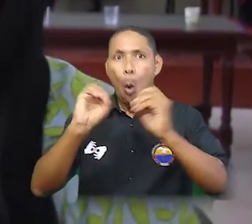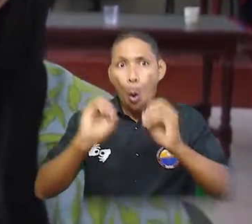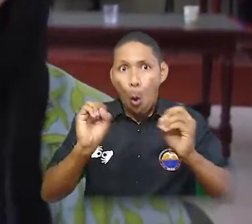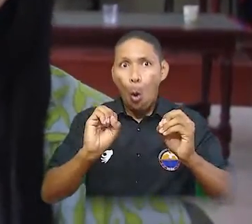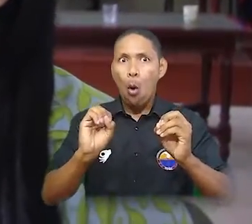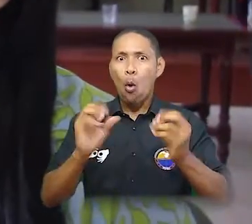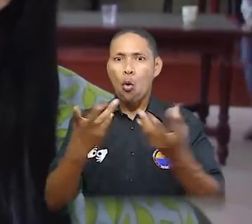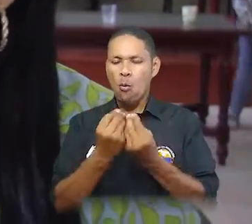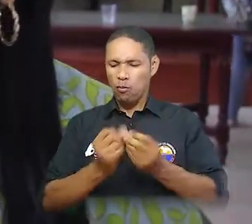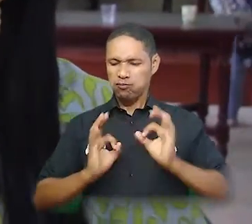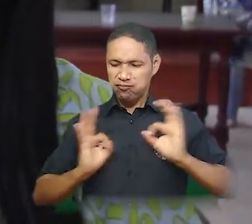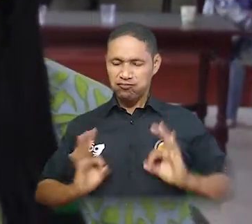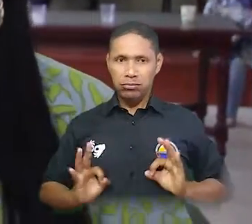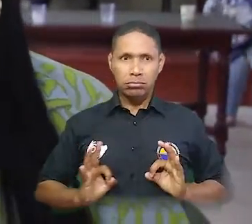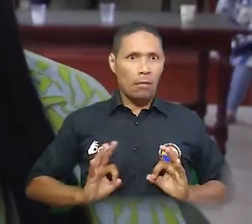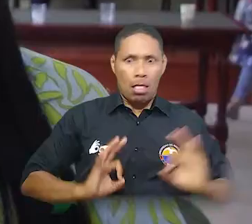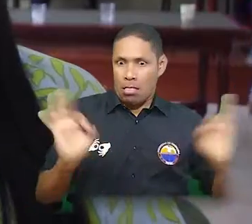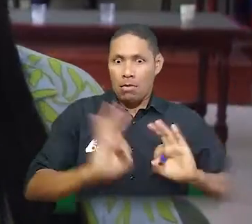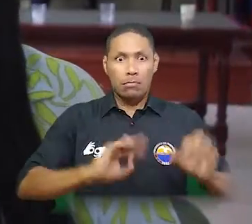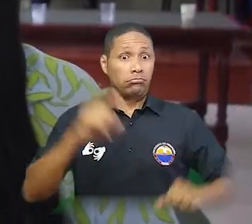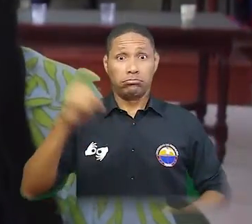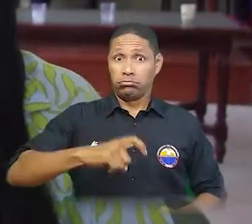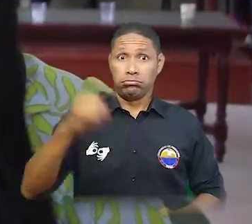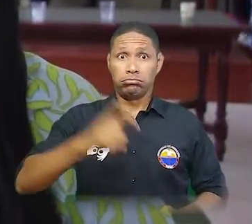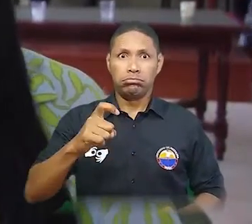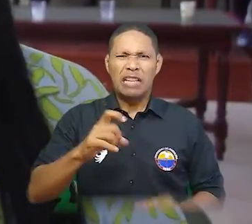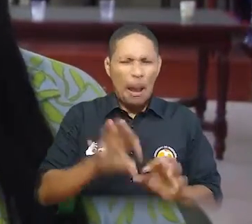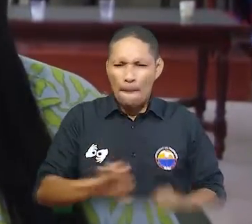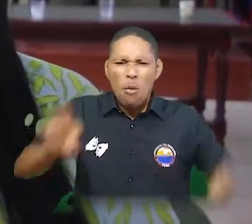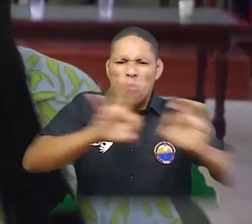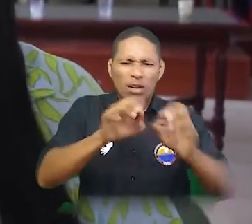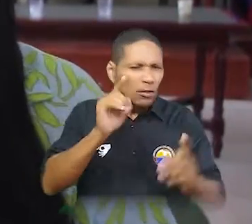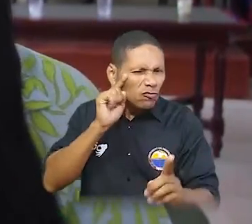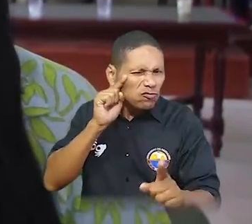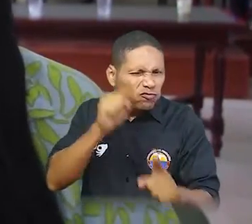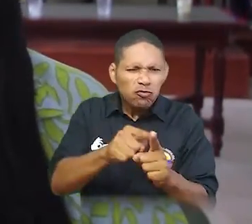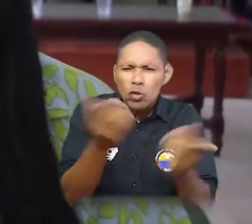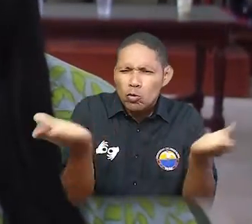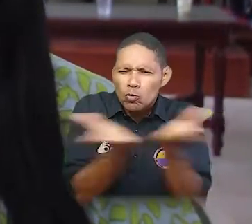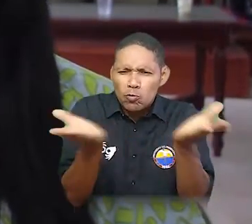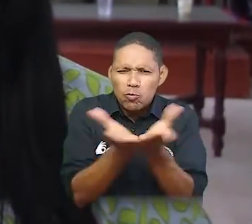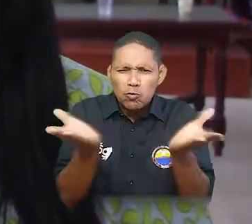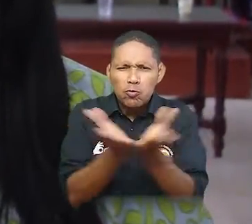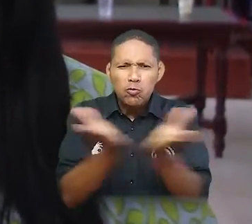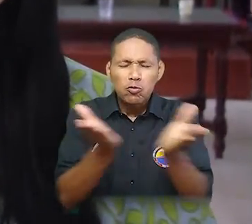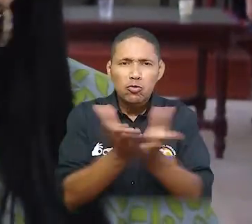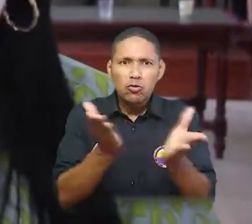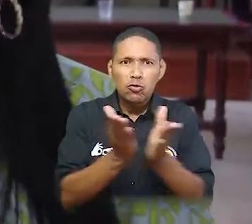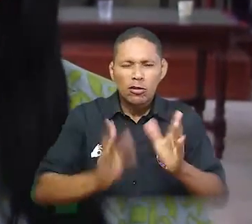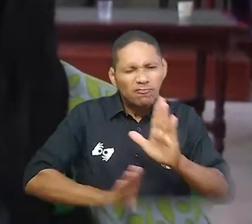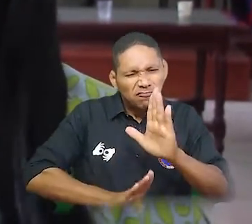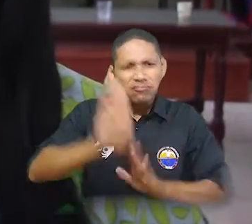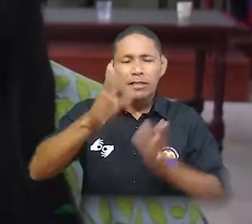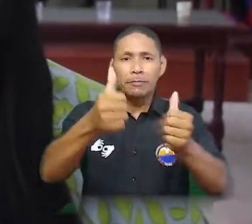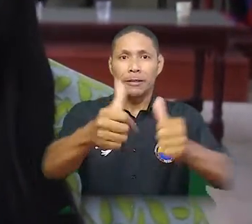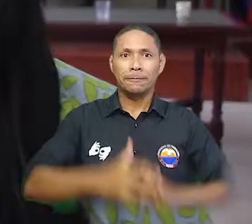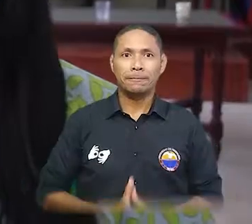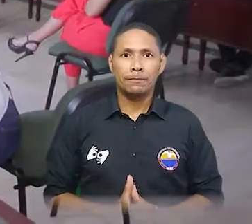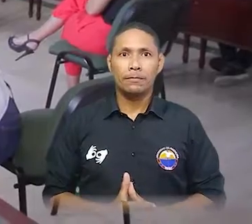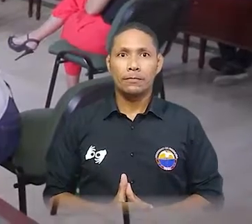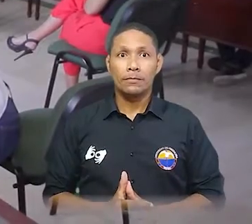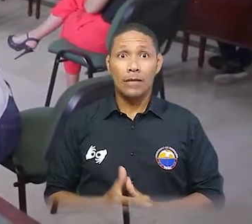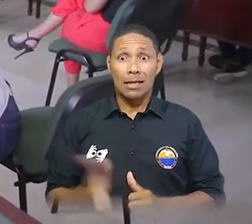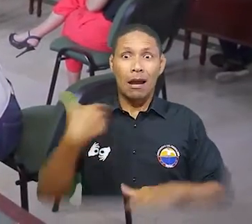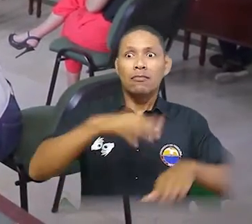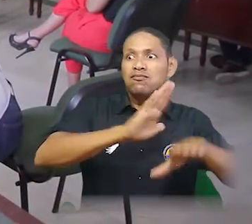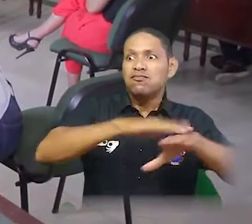político, ni militar en ningún equipo político ni en ningún partido. Lo único que tiene que hacer es estudiar, sacar un buen rendimiento.